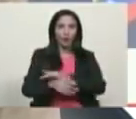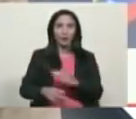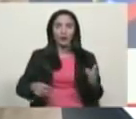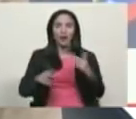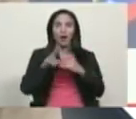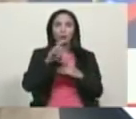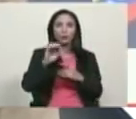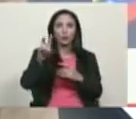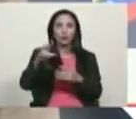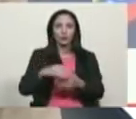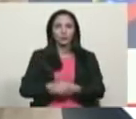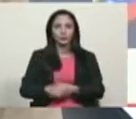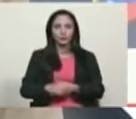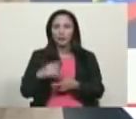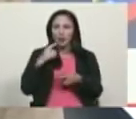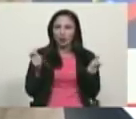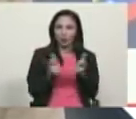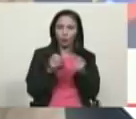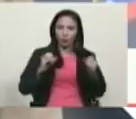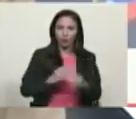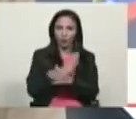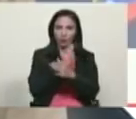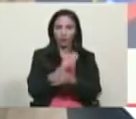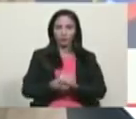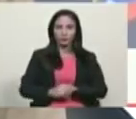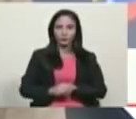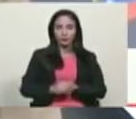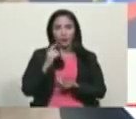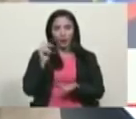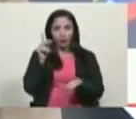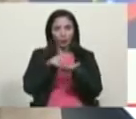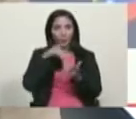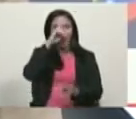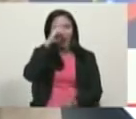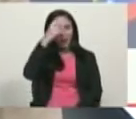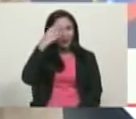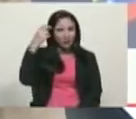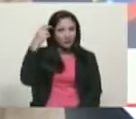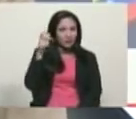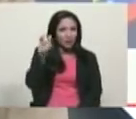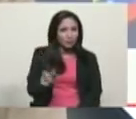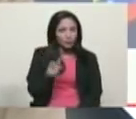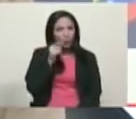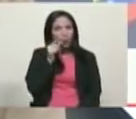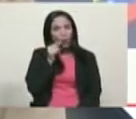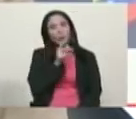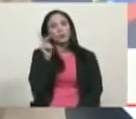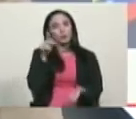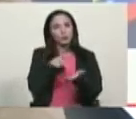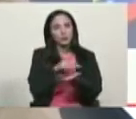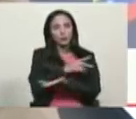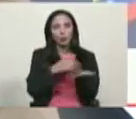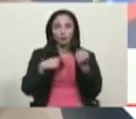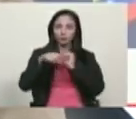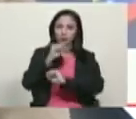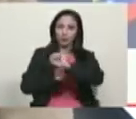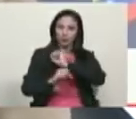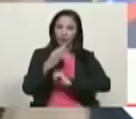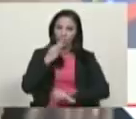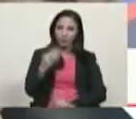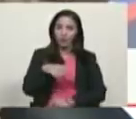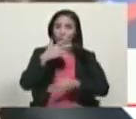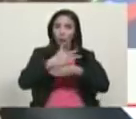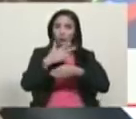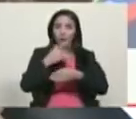Universidad Central con la reunión de la OEA. Y ahí estuvo el canciller de la dignidad, Guillermo Torriello, defendiendo la verdad de